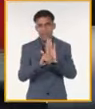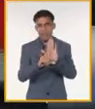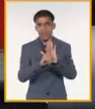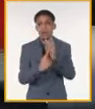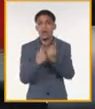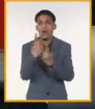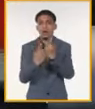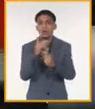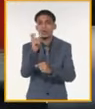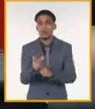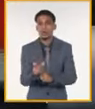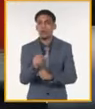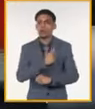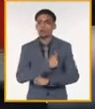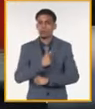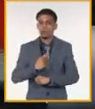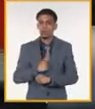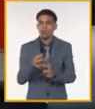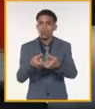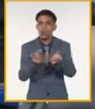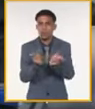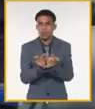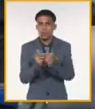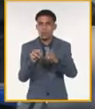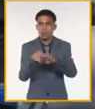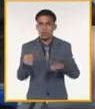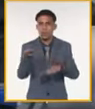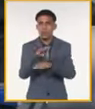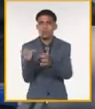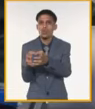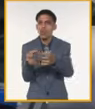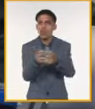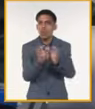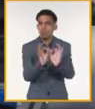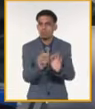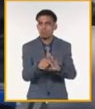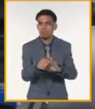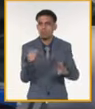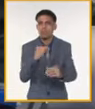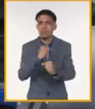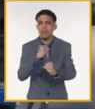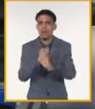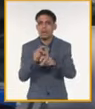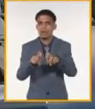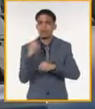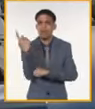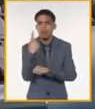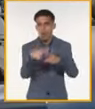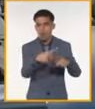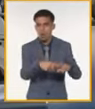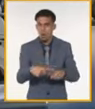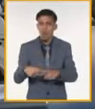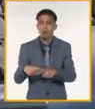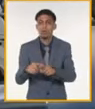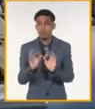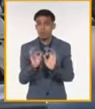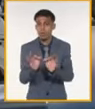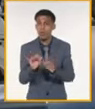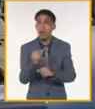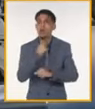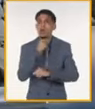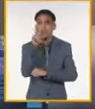económicos no estatales el consejo de ministros las comisiones permanentes de trabajo de la asamblea nacional entre otros lo cual permitió contar con una